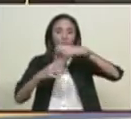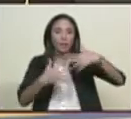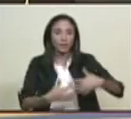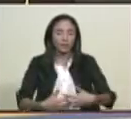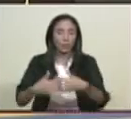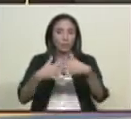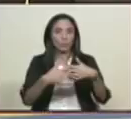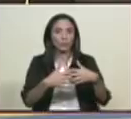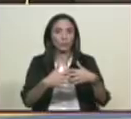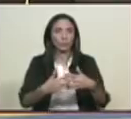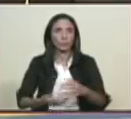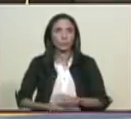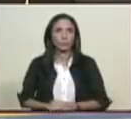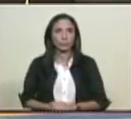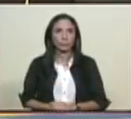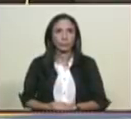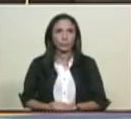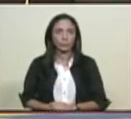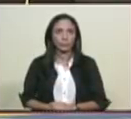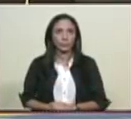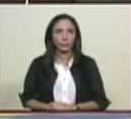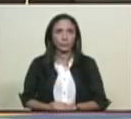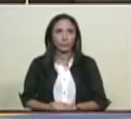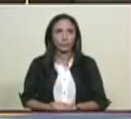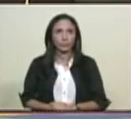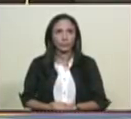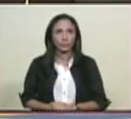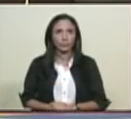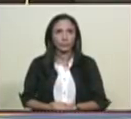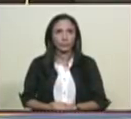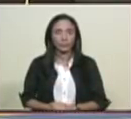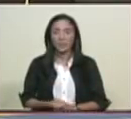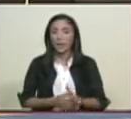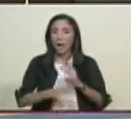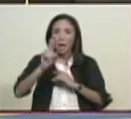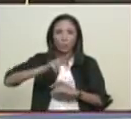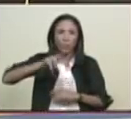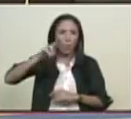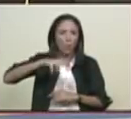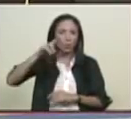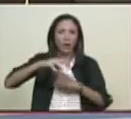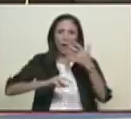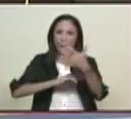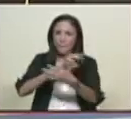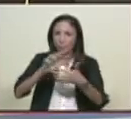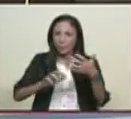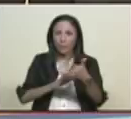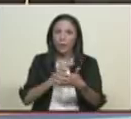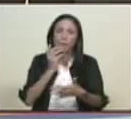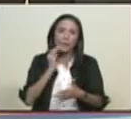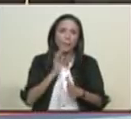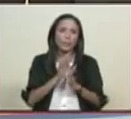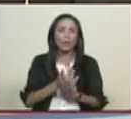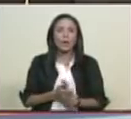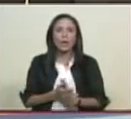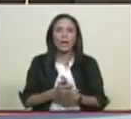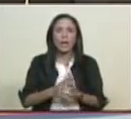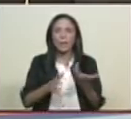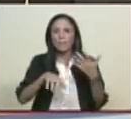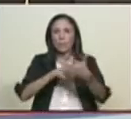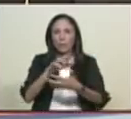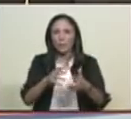Jamás, nunca jamás verán territorio de un pueblo hermano, porque